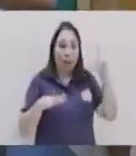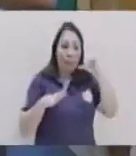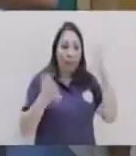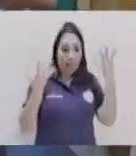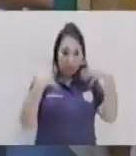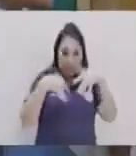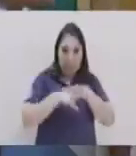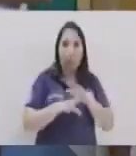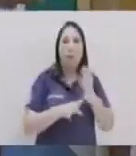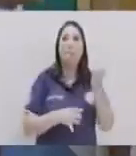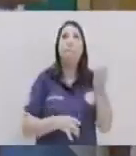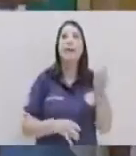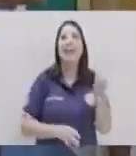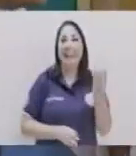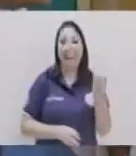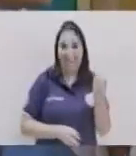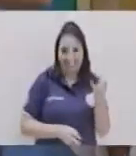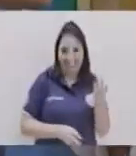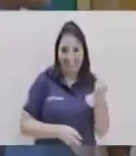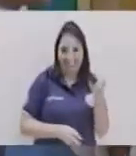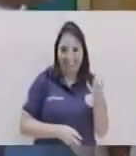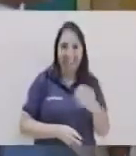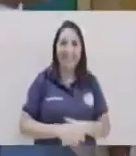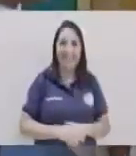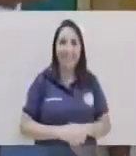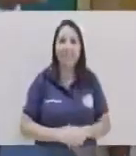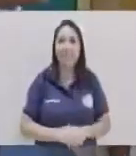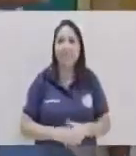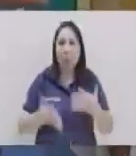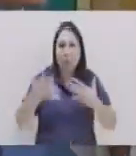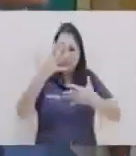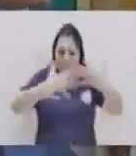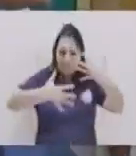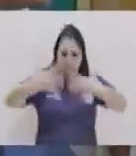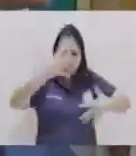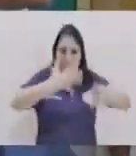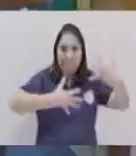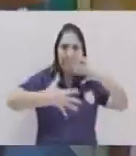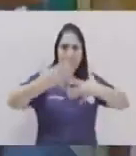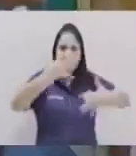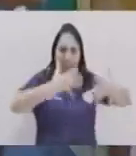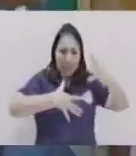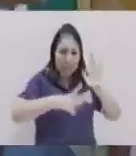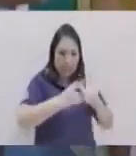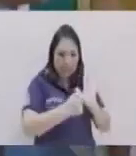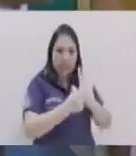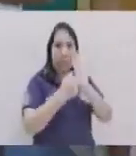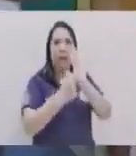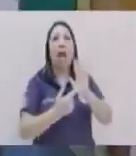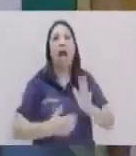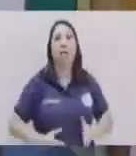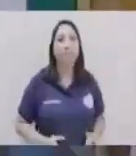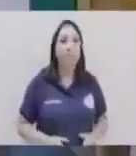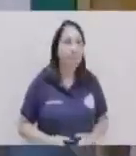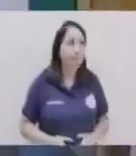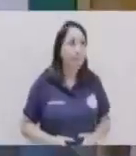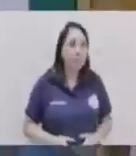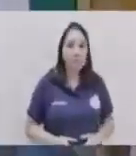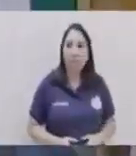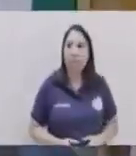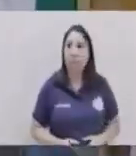color verde. Entonces, vamos a hacer la mezcla cuando lo vayamos a utilizar aquí. Perfecto. Pero con nuestro